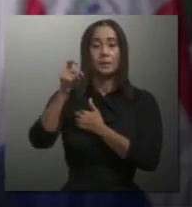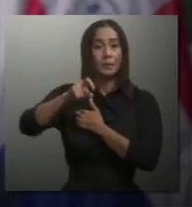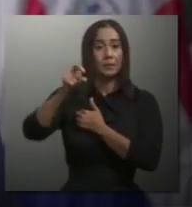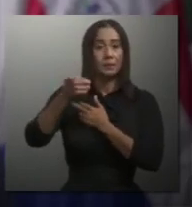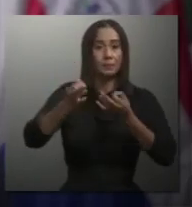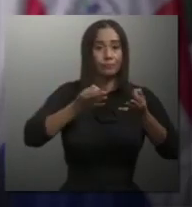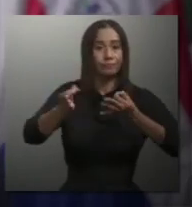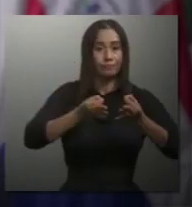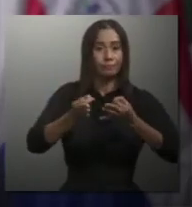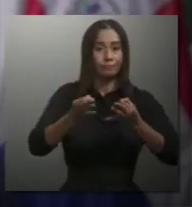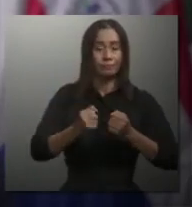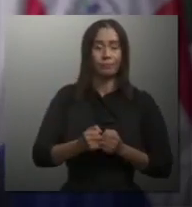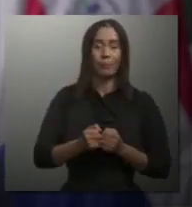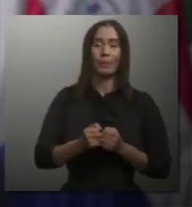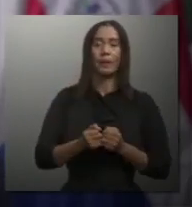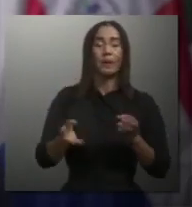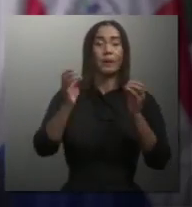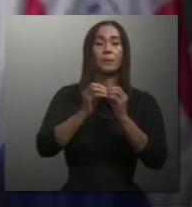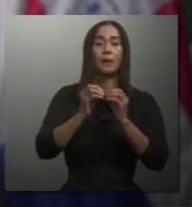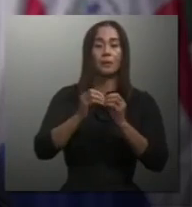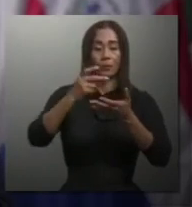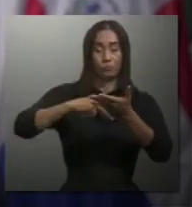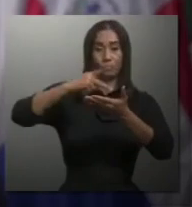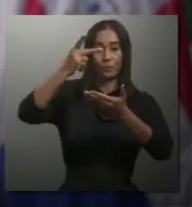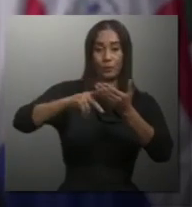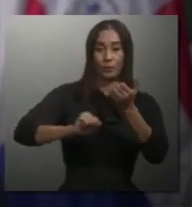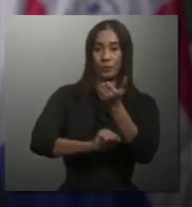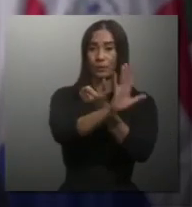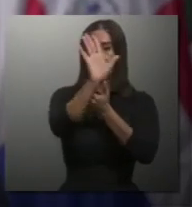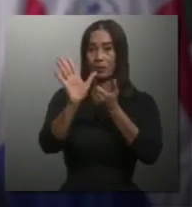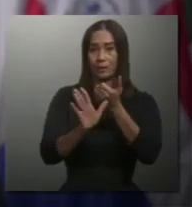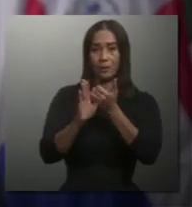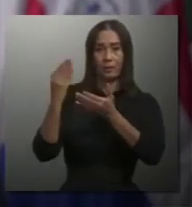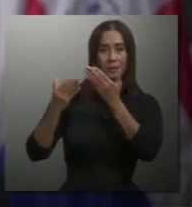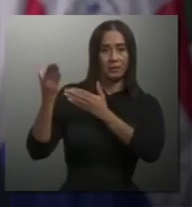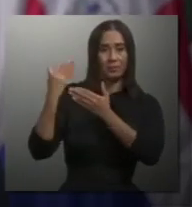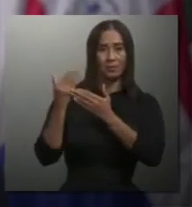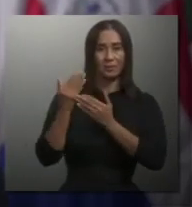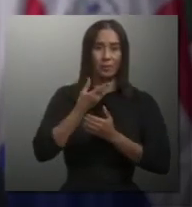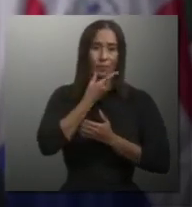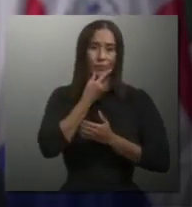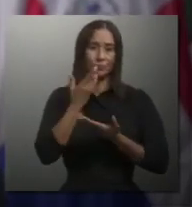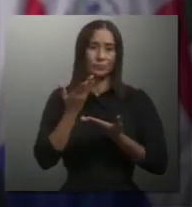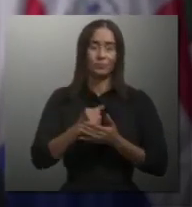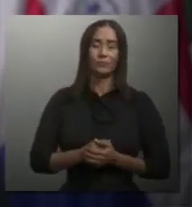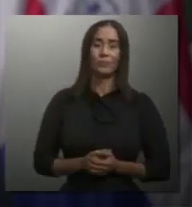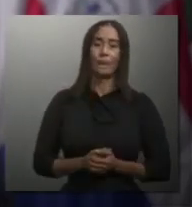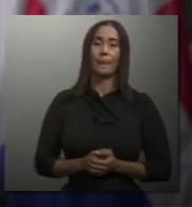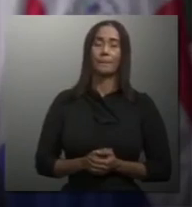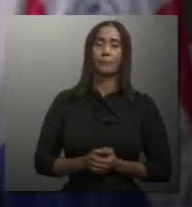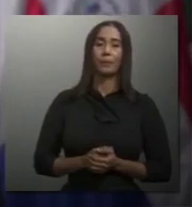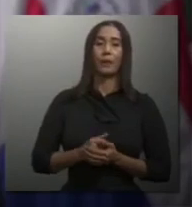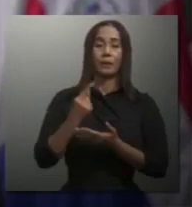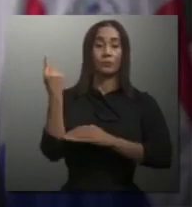de todos los detalles. El presidente de la República Dominicana, Luis Abinader, dijo que tanto este país como los demás vivirán